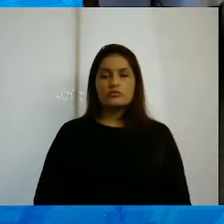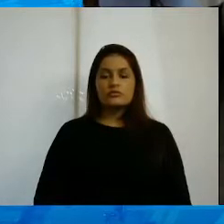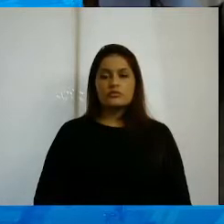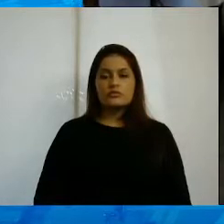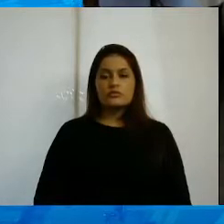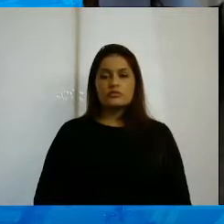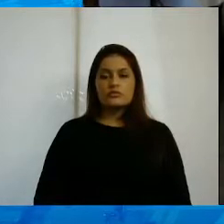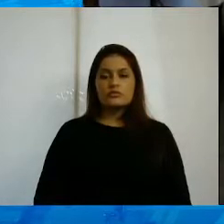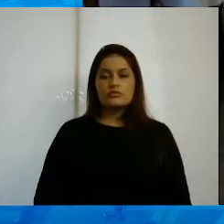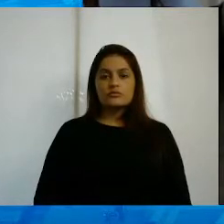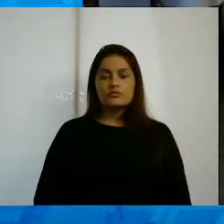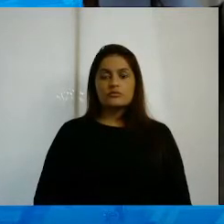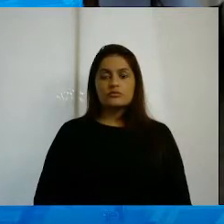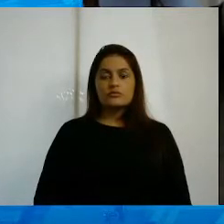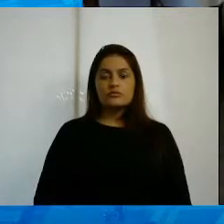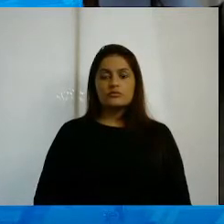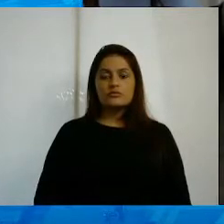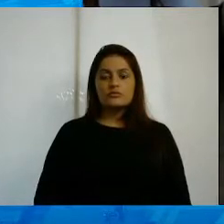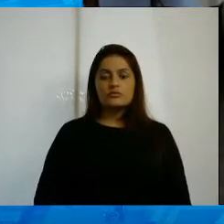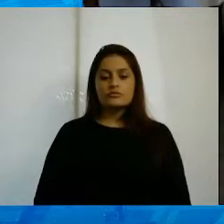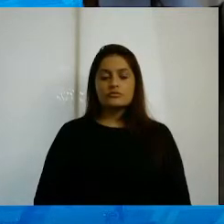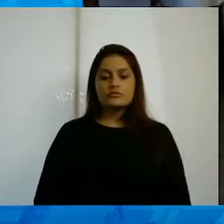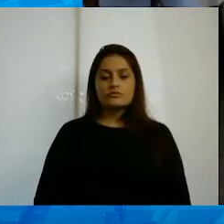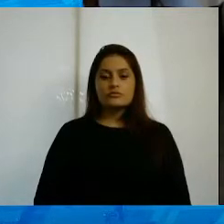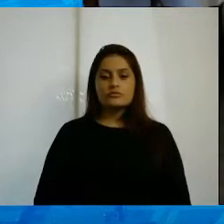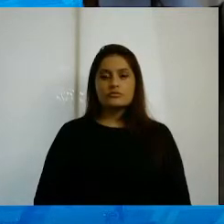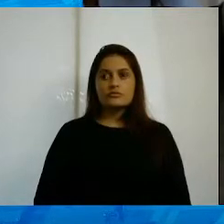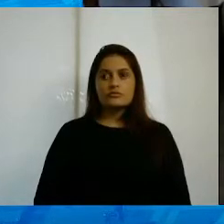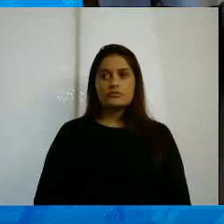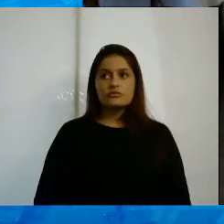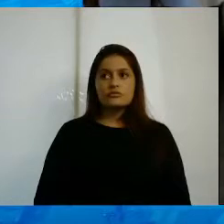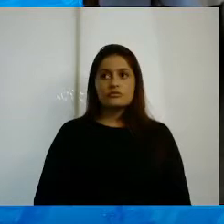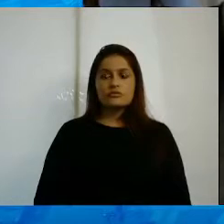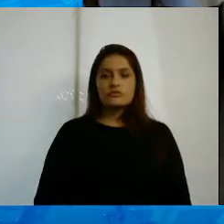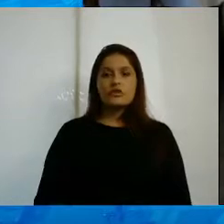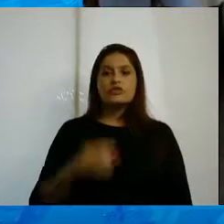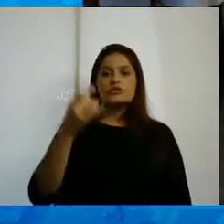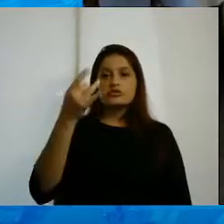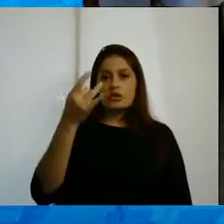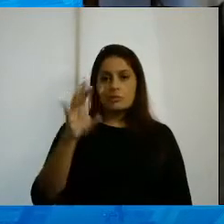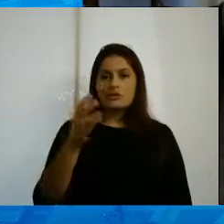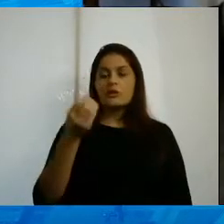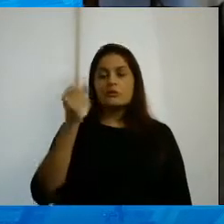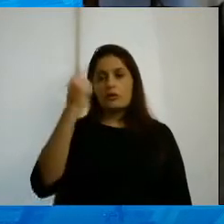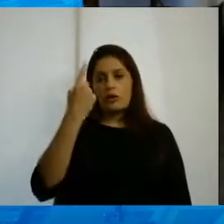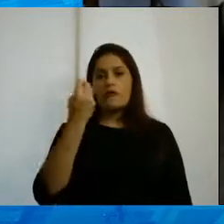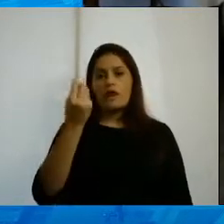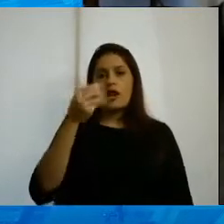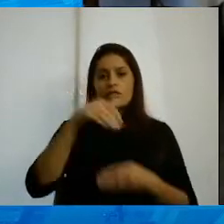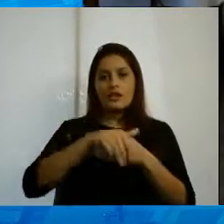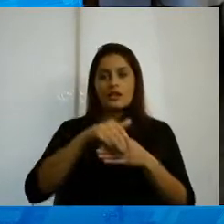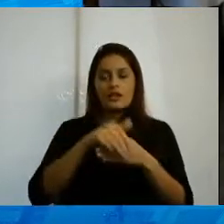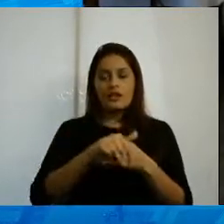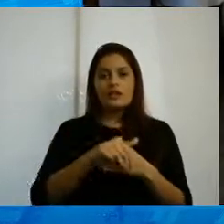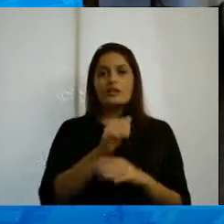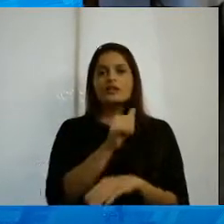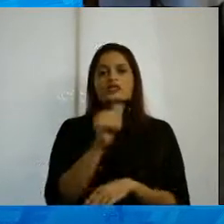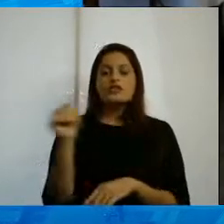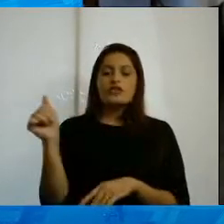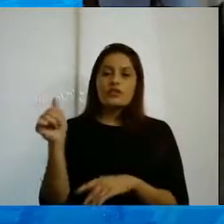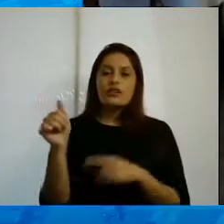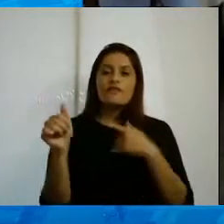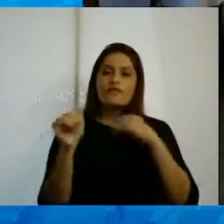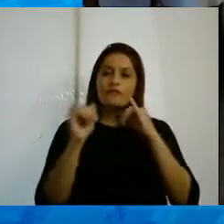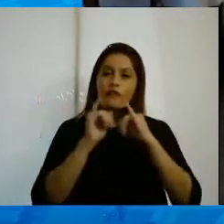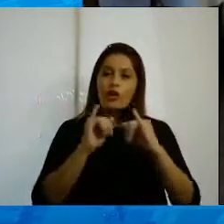Sí, administrador. Sí, solamente aporta la alcaldesa. Buenas tardes a todos y a todas. Lo que señala el informe